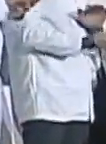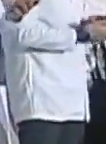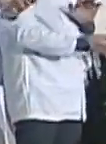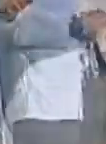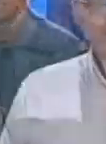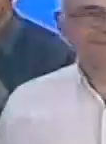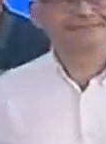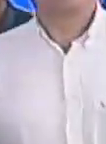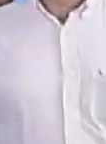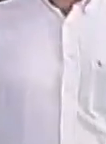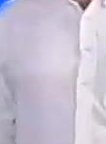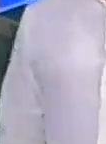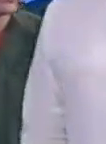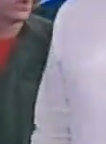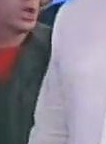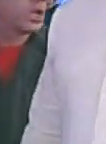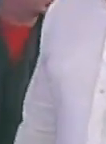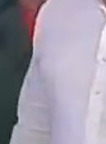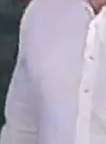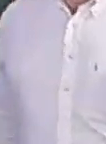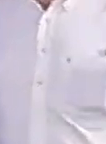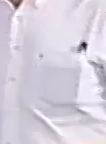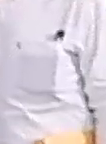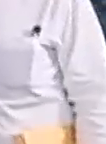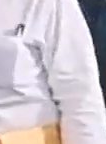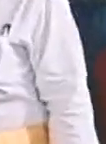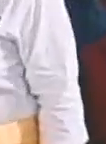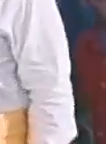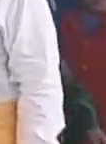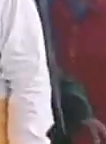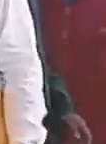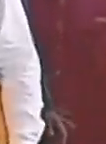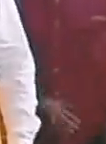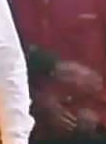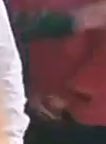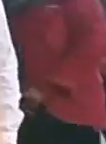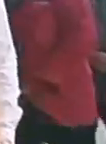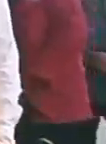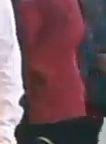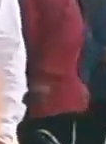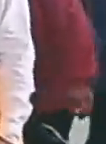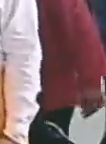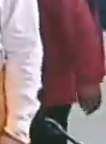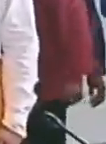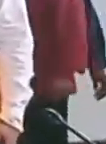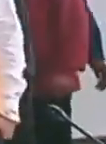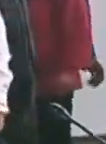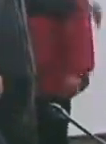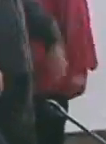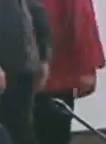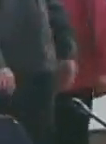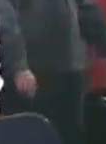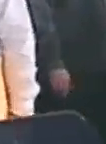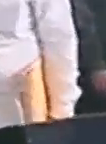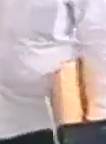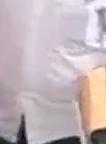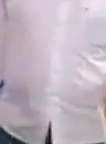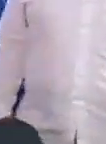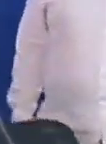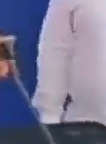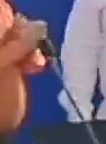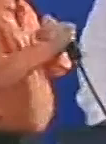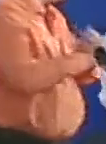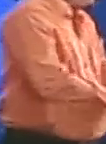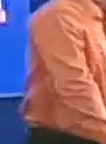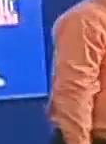médico comunitario apoyado por galenos de la República de Cuba. Le reciben en este momento autoridades